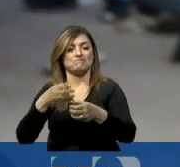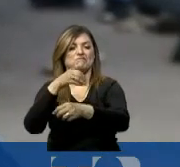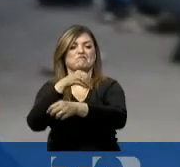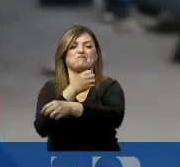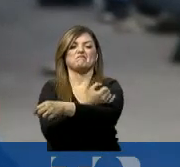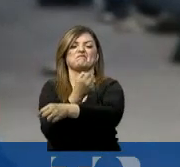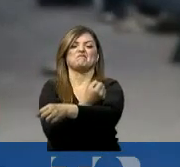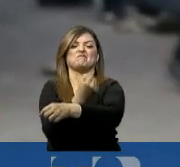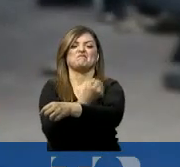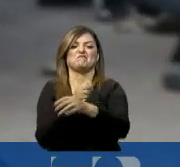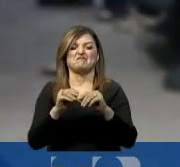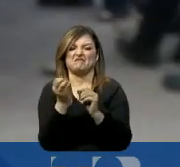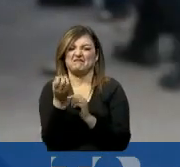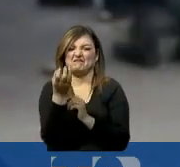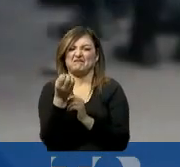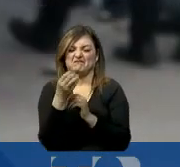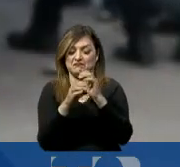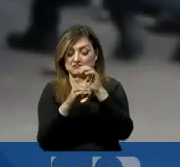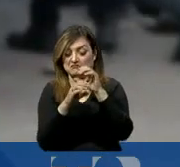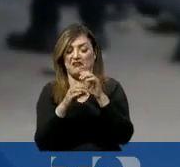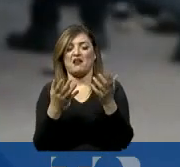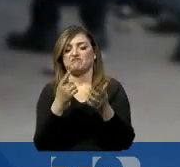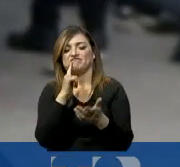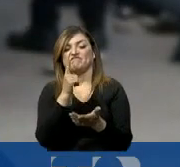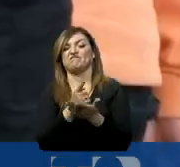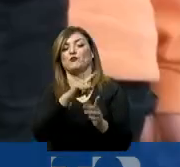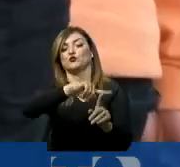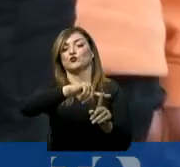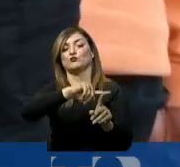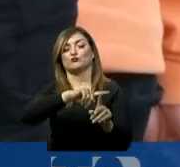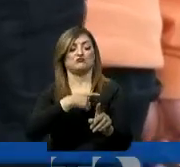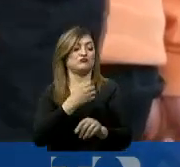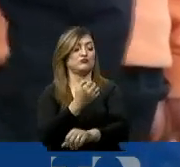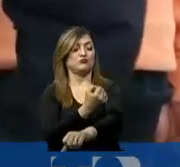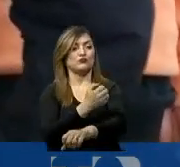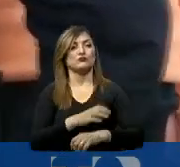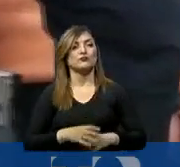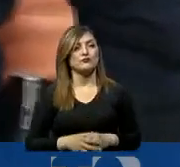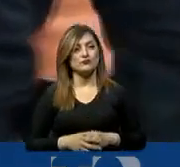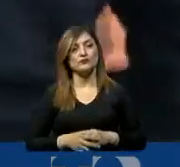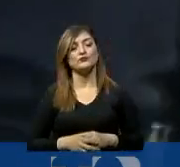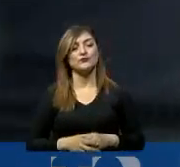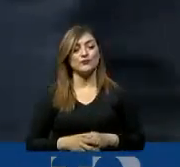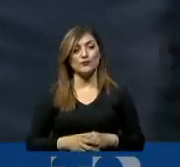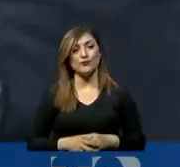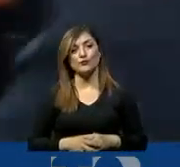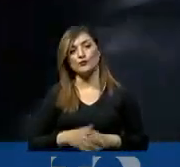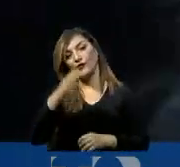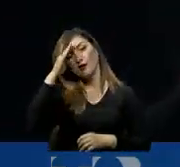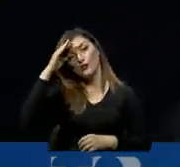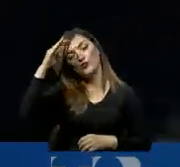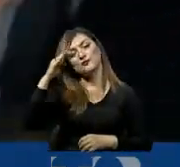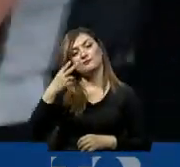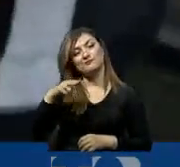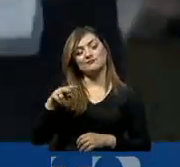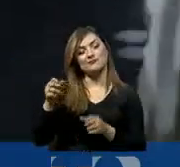en su interior una sustancia blanca que luego la prueba de campo da positivo para cocaína. Mediante perfilamientos, los agentes antidrogas